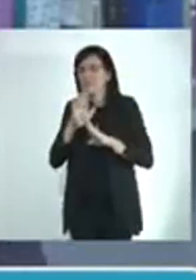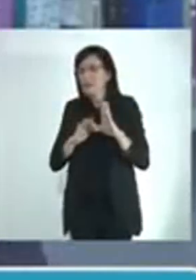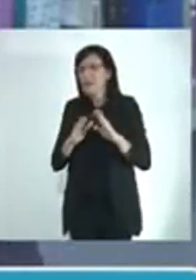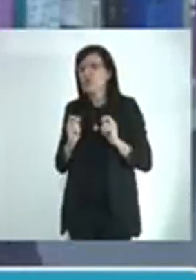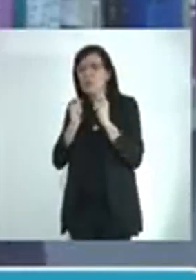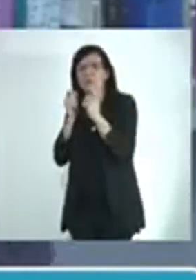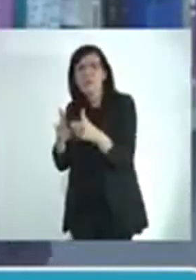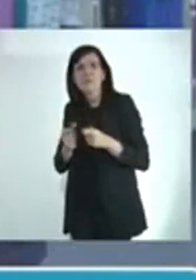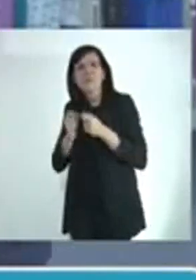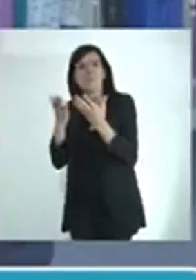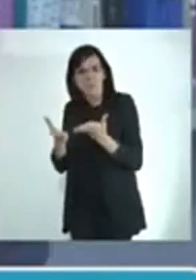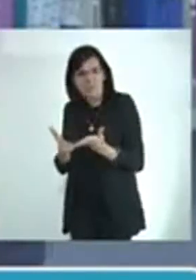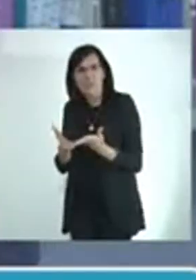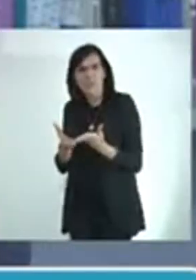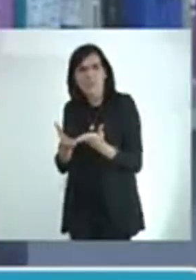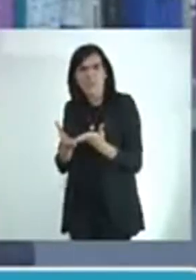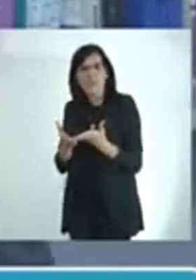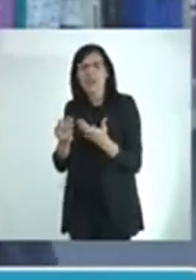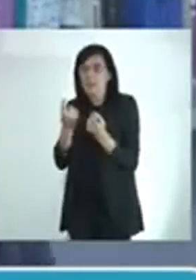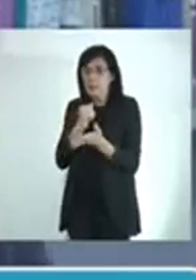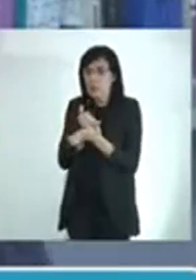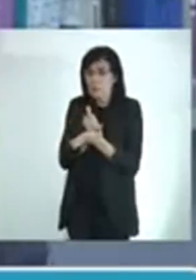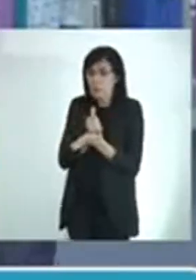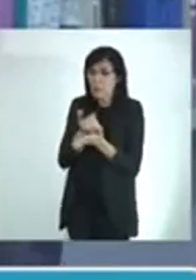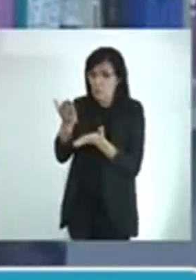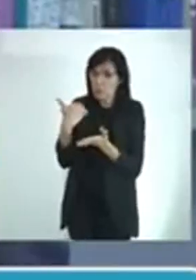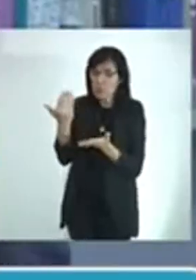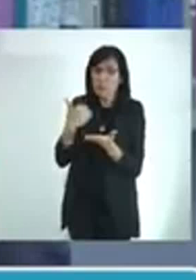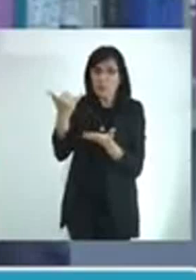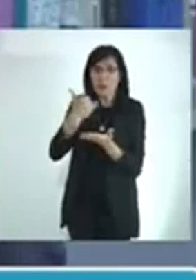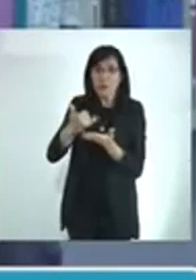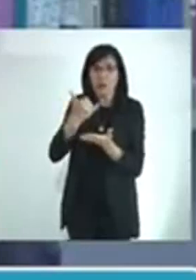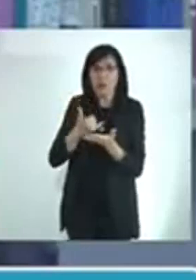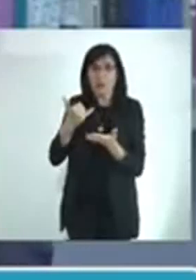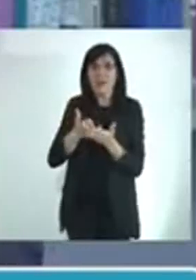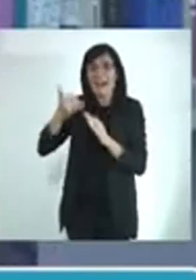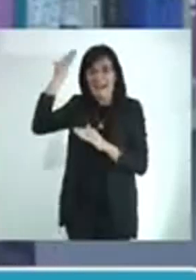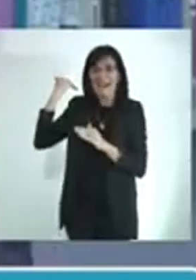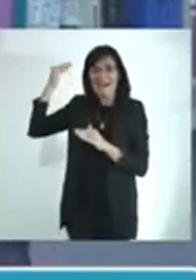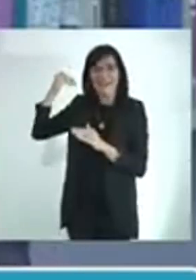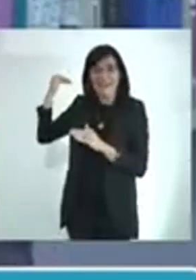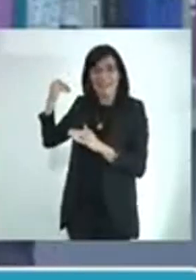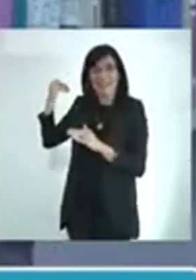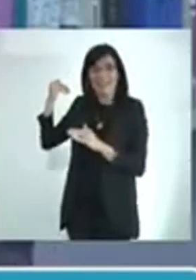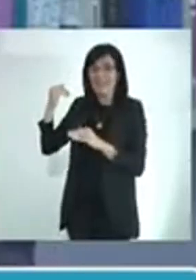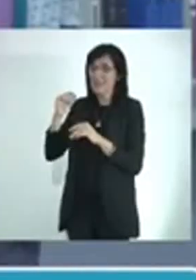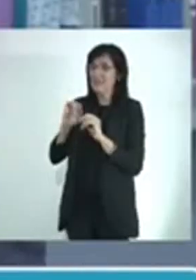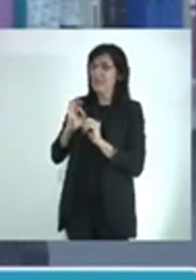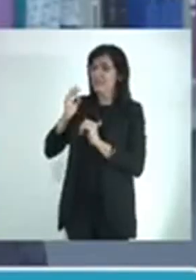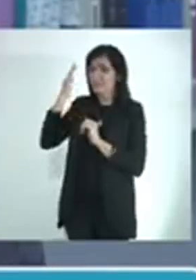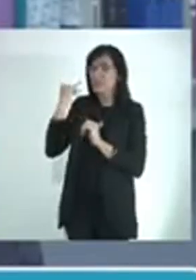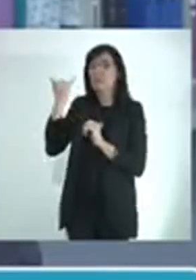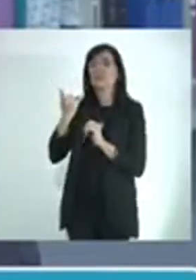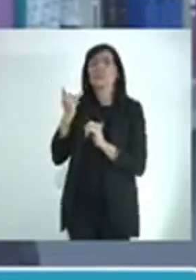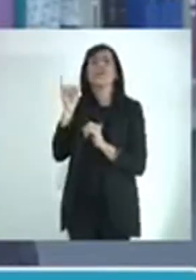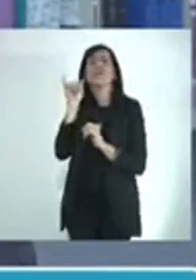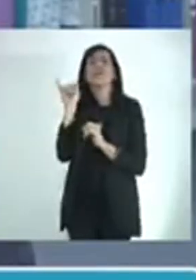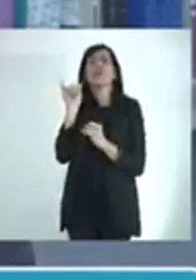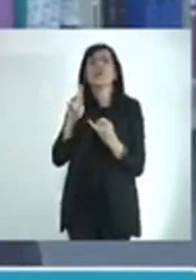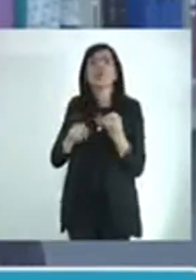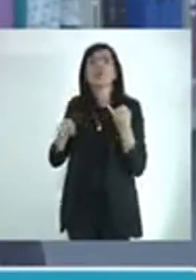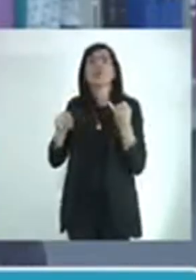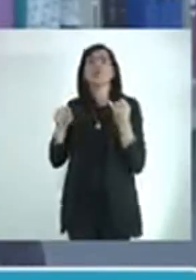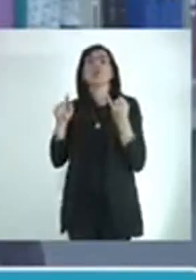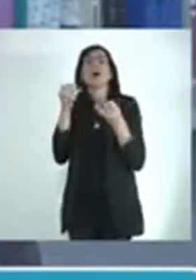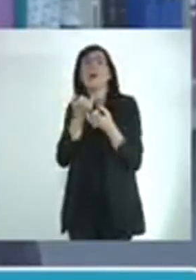saben, las malas noticias siempre están circulando, son más rápidas de llegar, o los directores o supervisores, ya hay un canal de comunicación muy fluido que